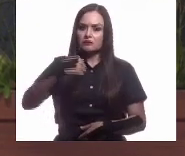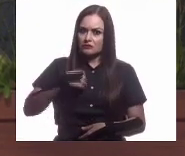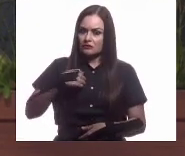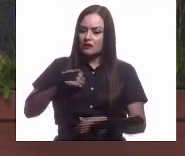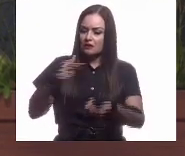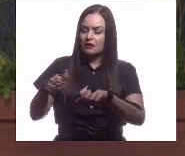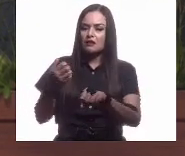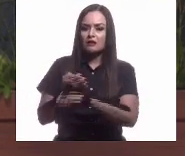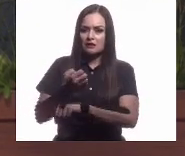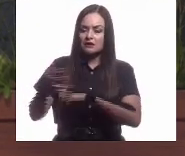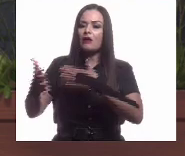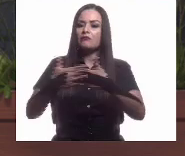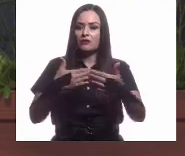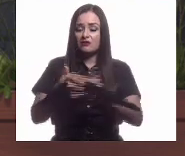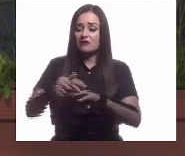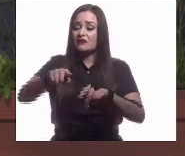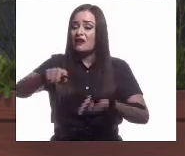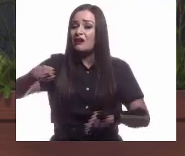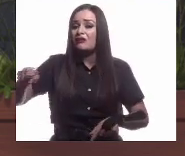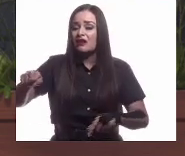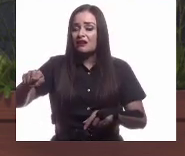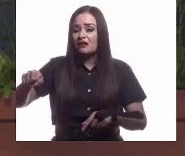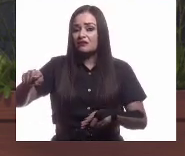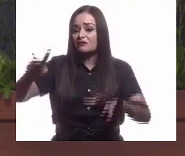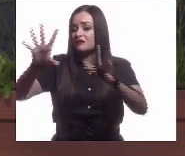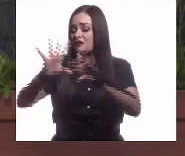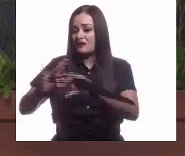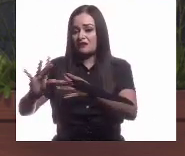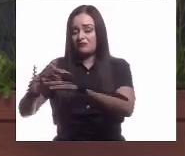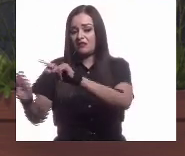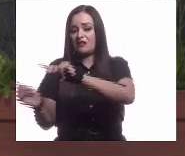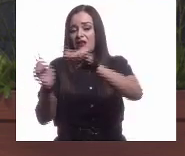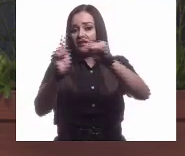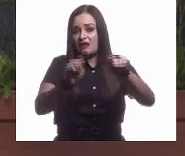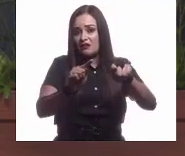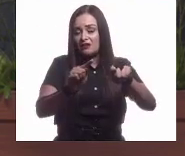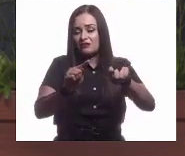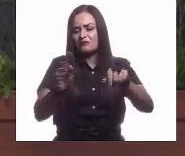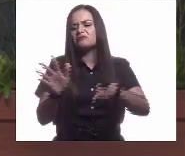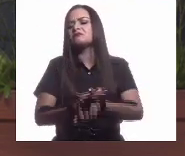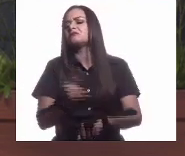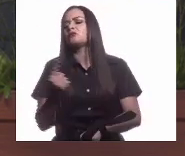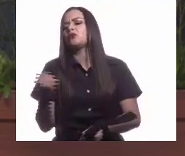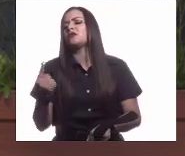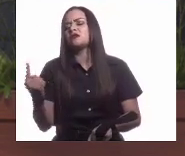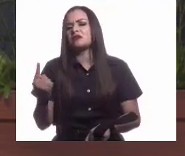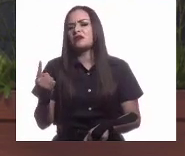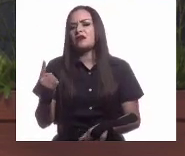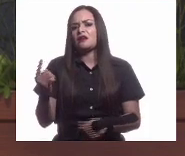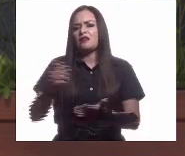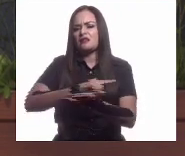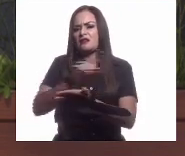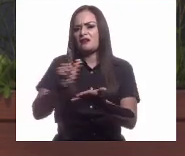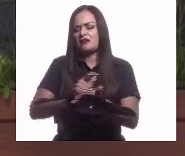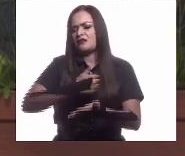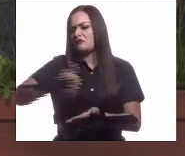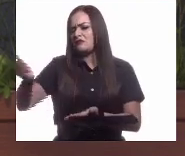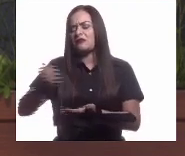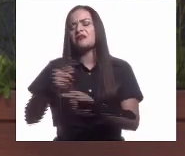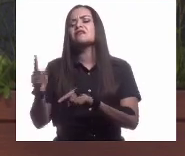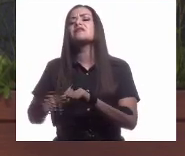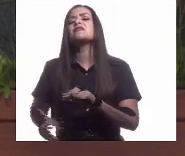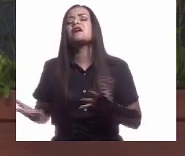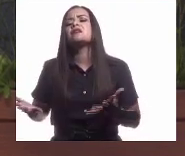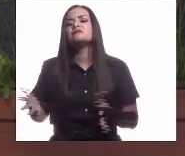Estado. Ahora ellos deberán explicar a la gente y asumir ante la historia su decisión. Nunca,